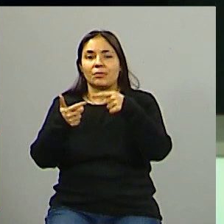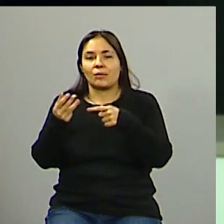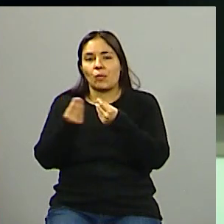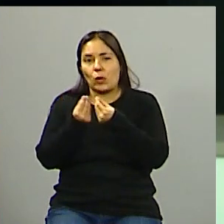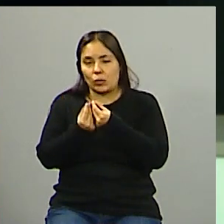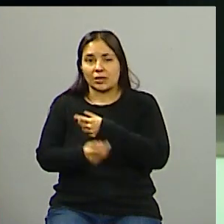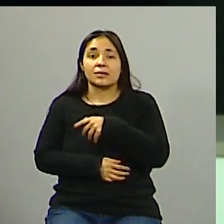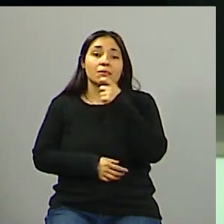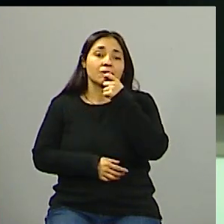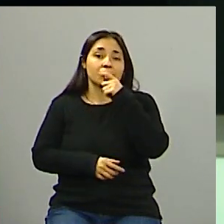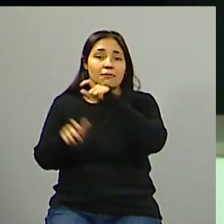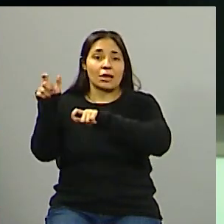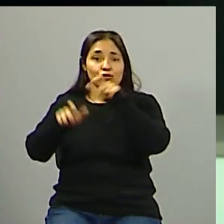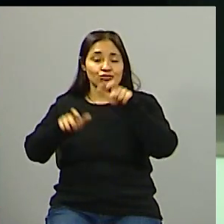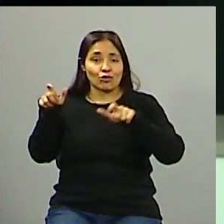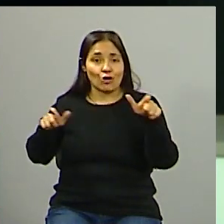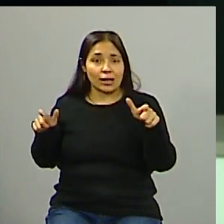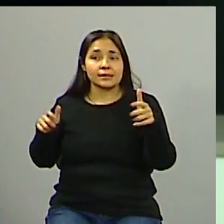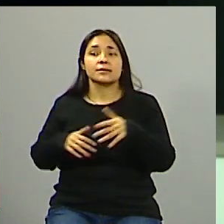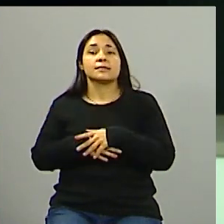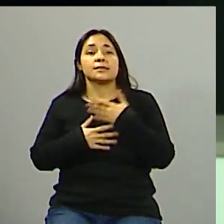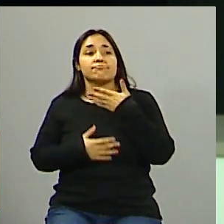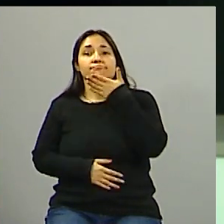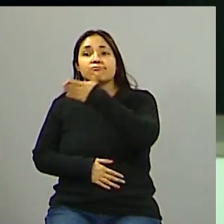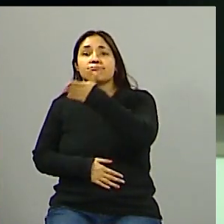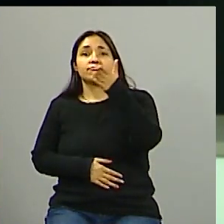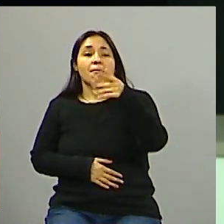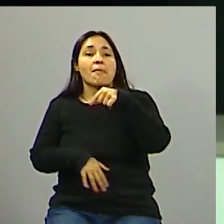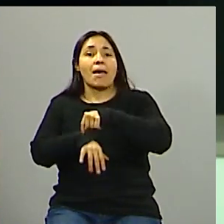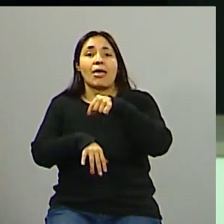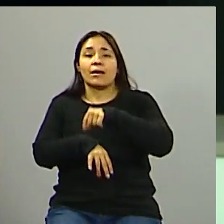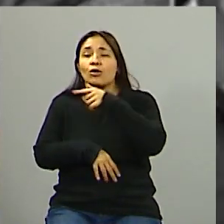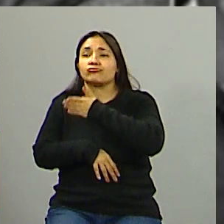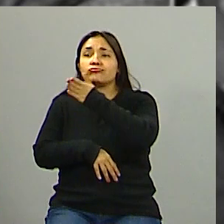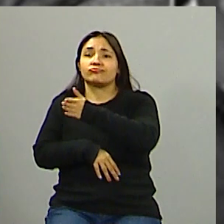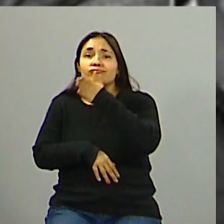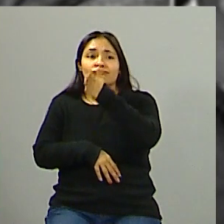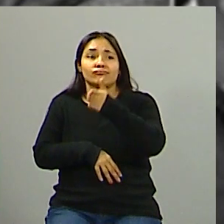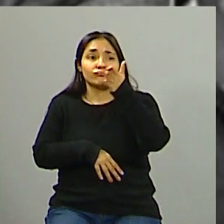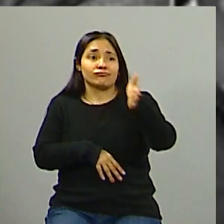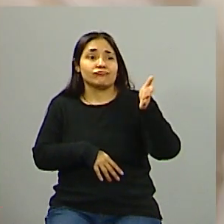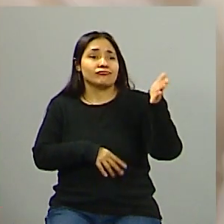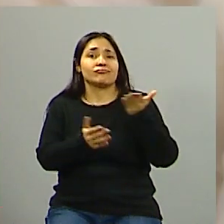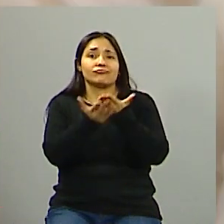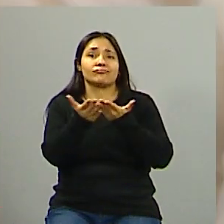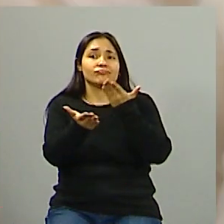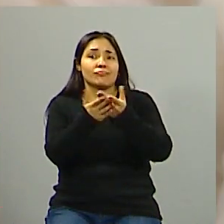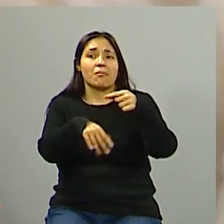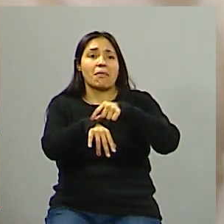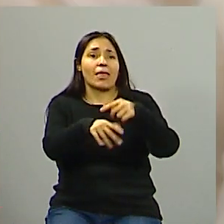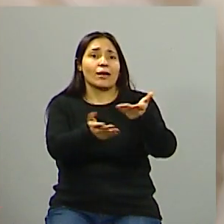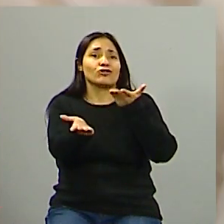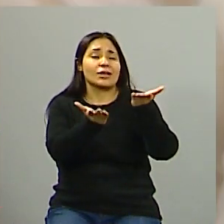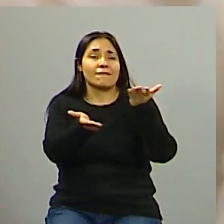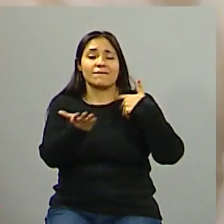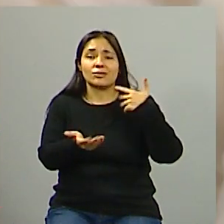que empiezan de alguna manera a deambular por distintos centros médicos esperando o pidiendo la atención médica.